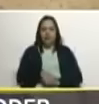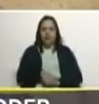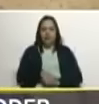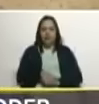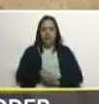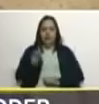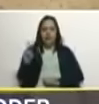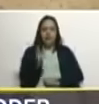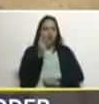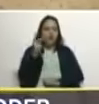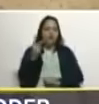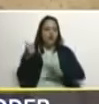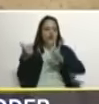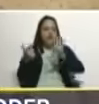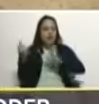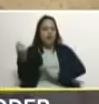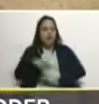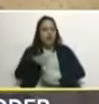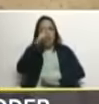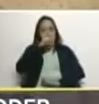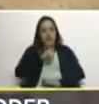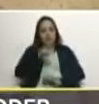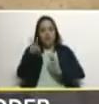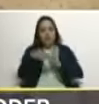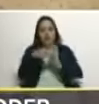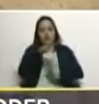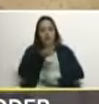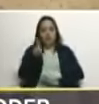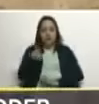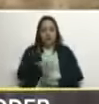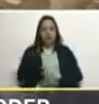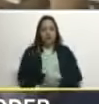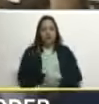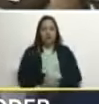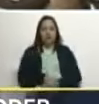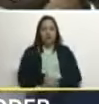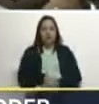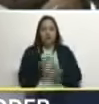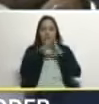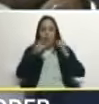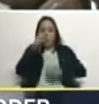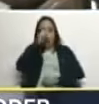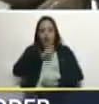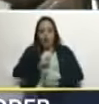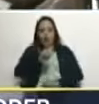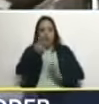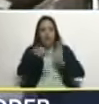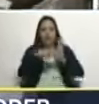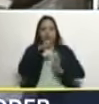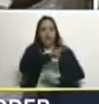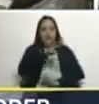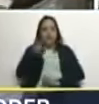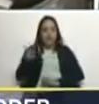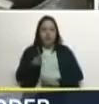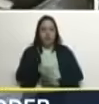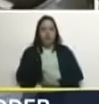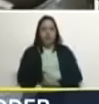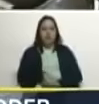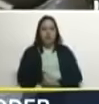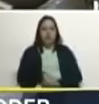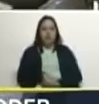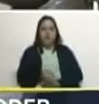segundo semestre del 2021, todo el año 2022, el